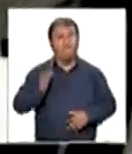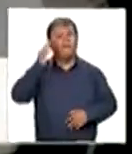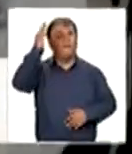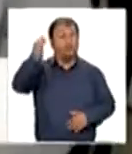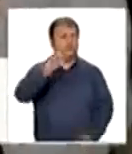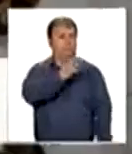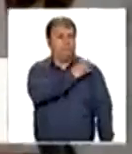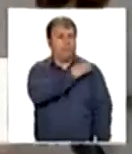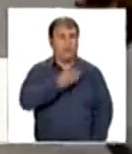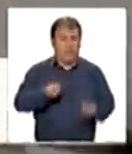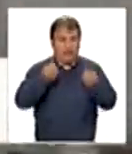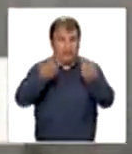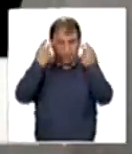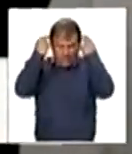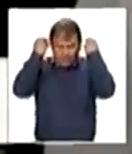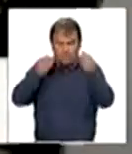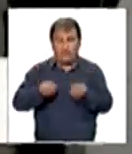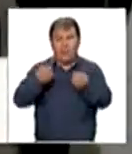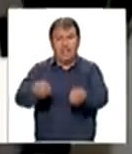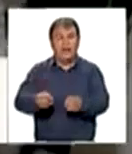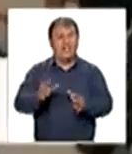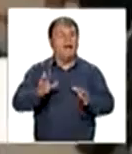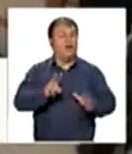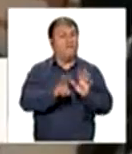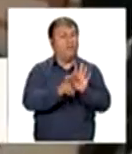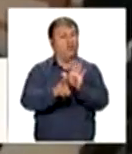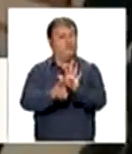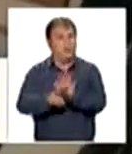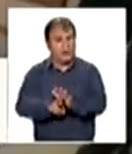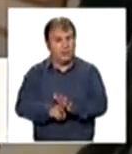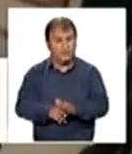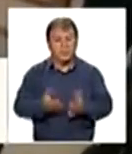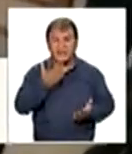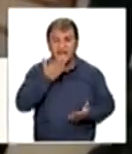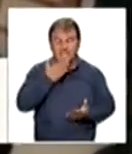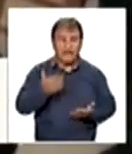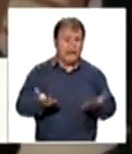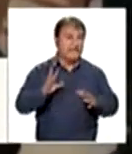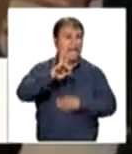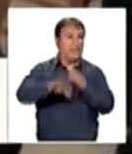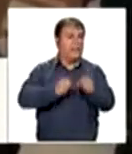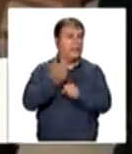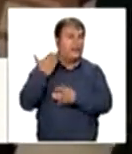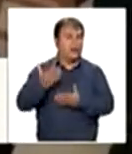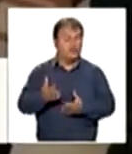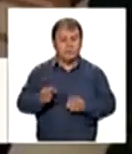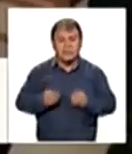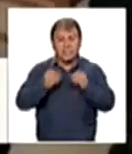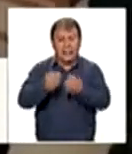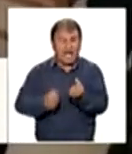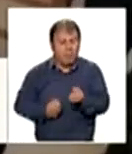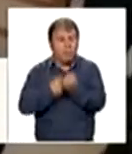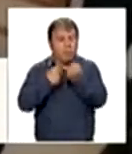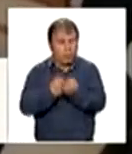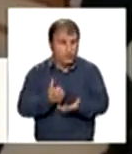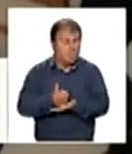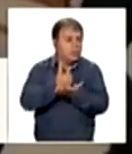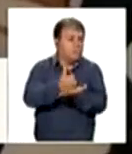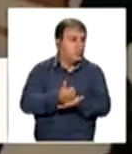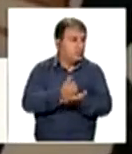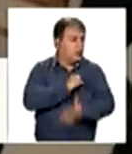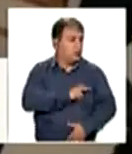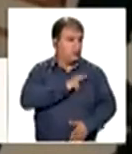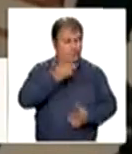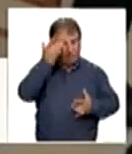oficiales entregaron sus cabellos a las integrantes de la Alianza de Apoyo al INEN, quienes desde hace 30 años brindan apoyo asistencial a los enfermos